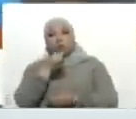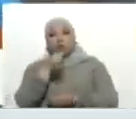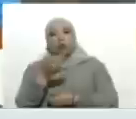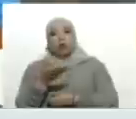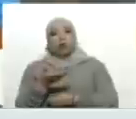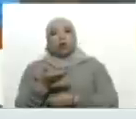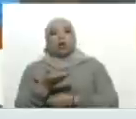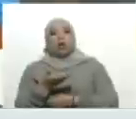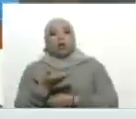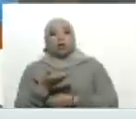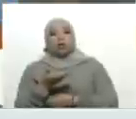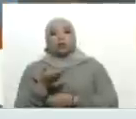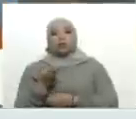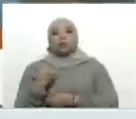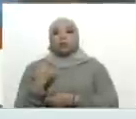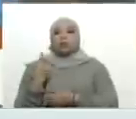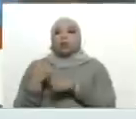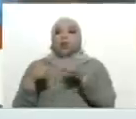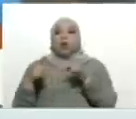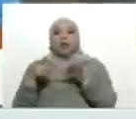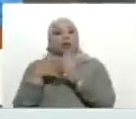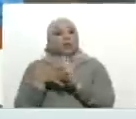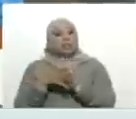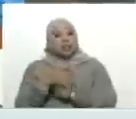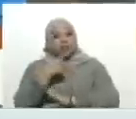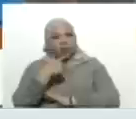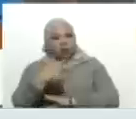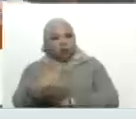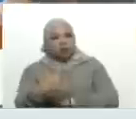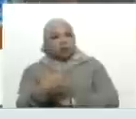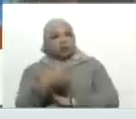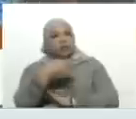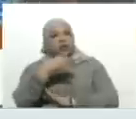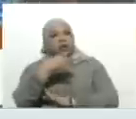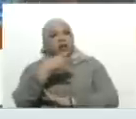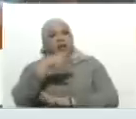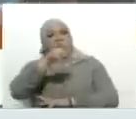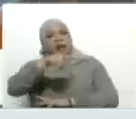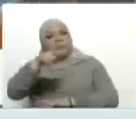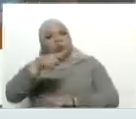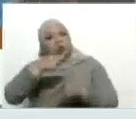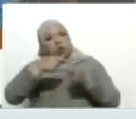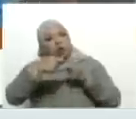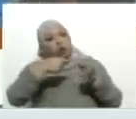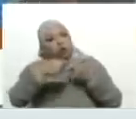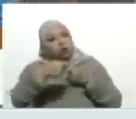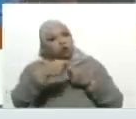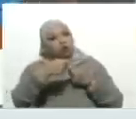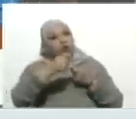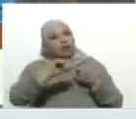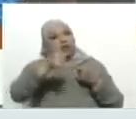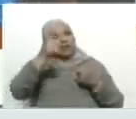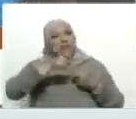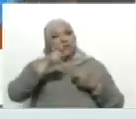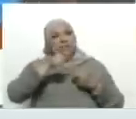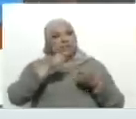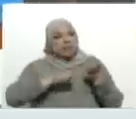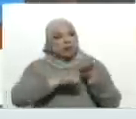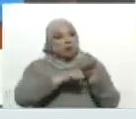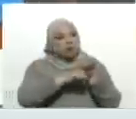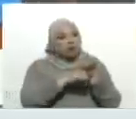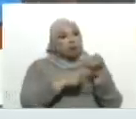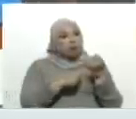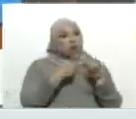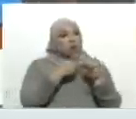en los ejes de la carreta para que no avance tan rápido y no pierda el control pero como eso no conviene al poder mundial se hace caso omiso aquello